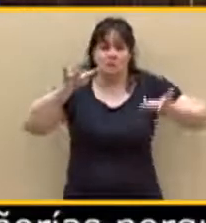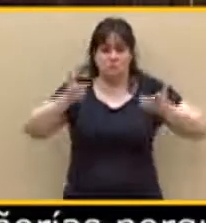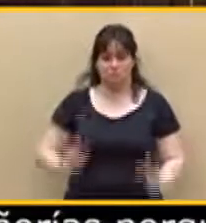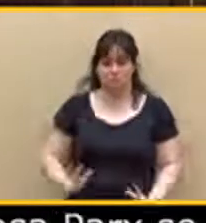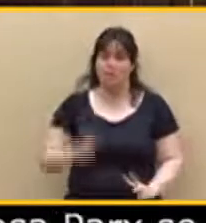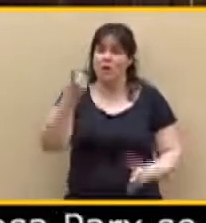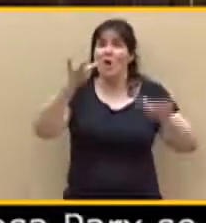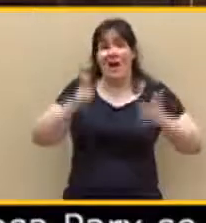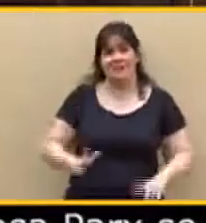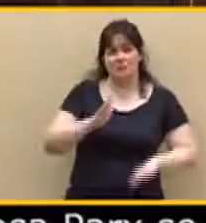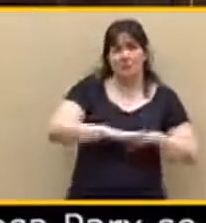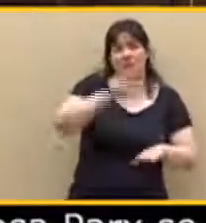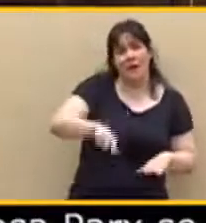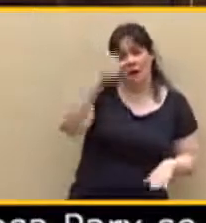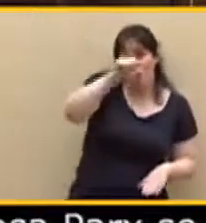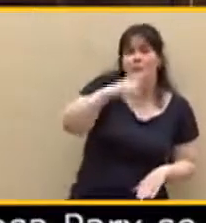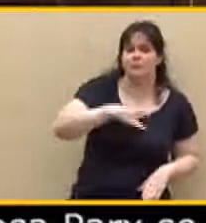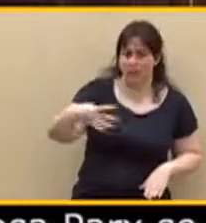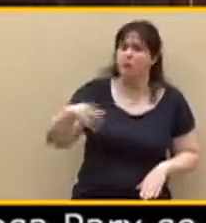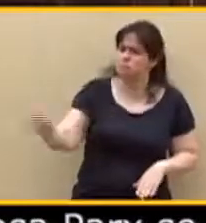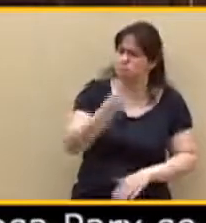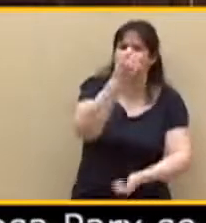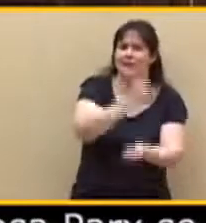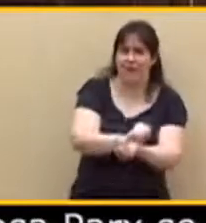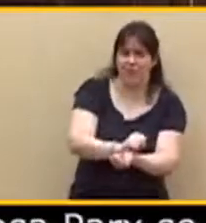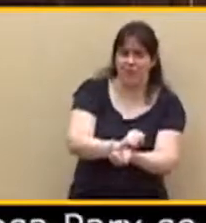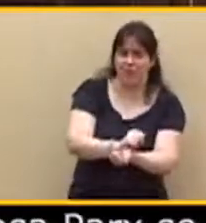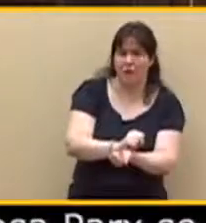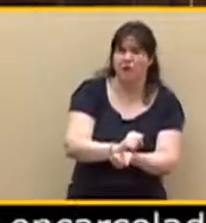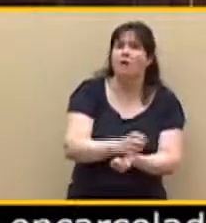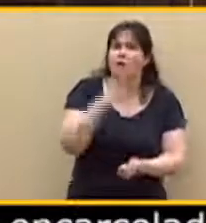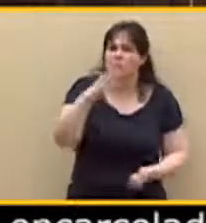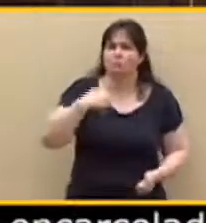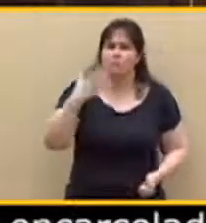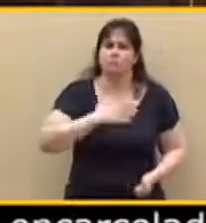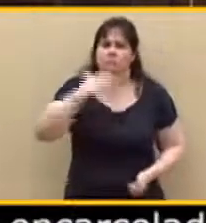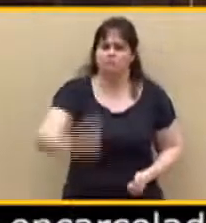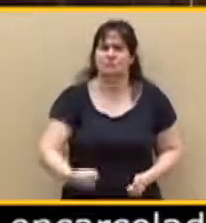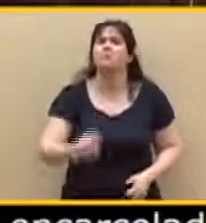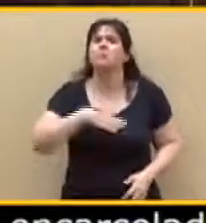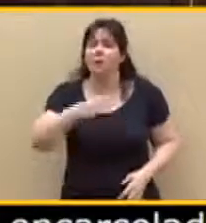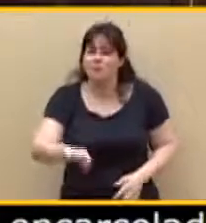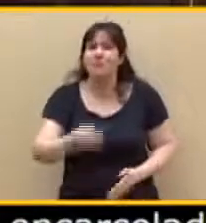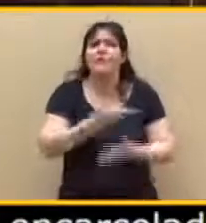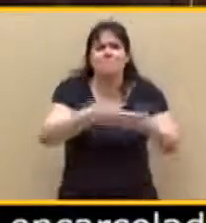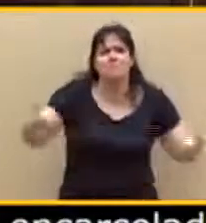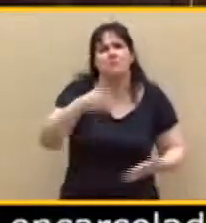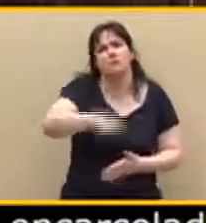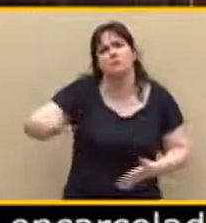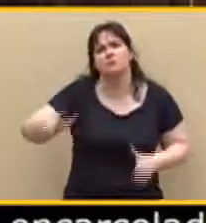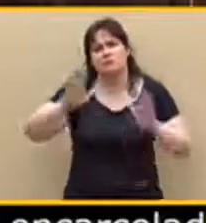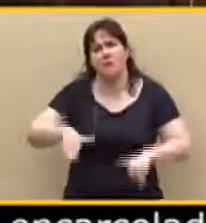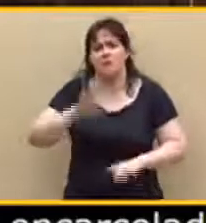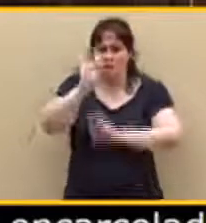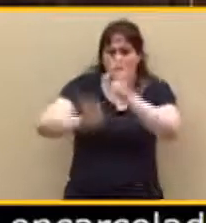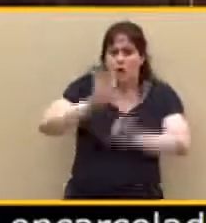fue encarcelada, pero solamente fue por su determinación que fue posible que millones de personas se organizaran para acabar